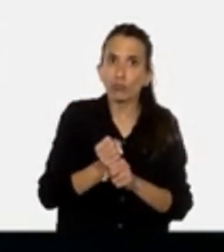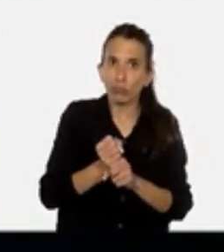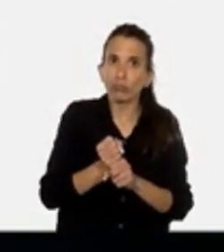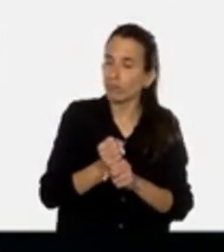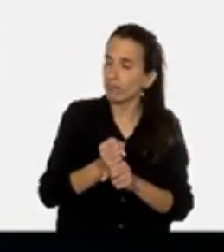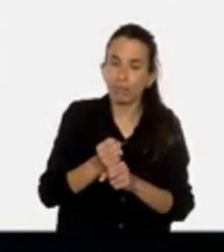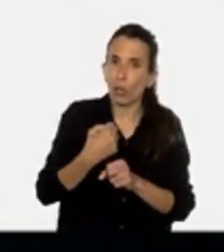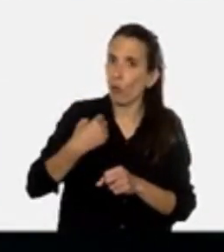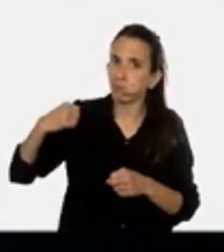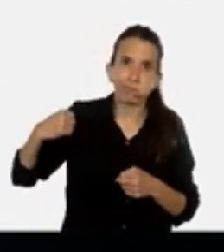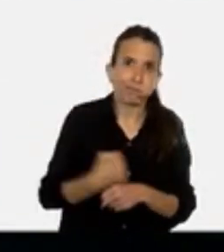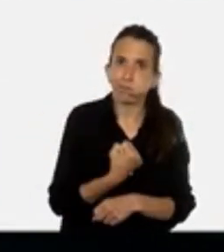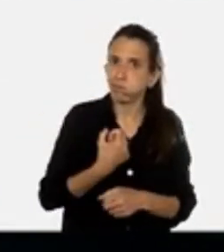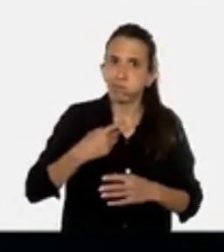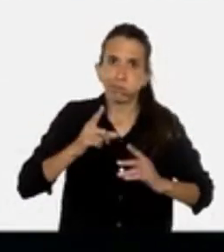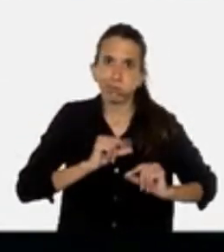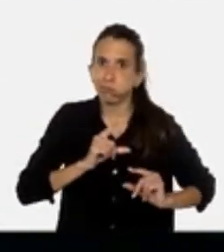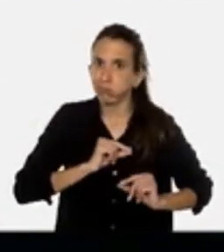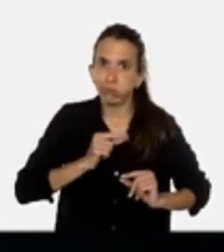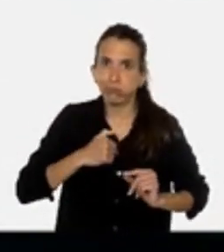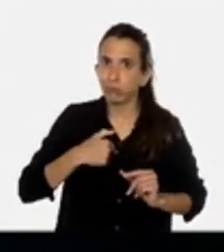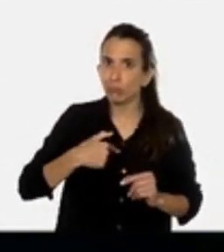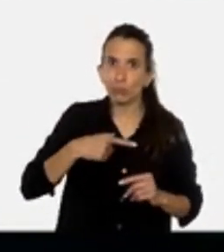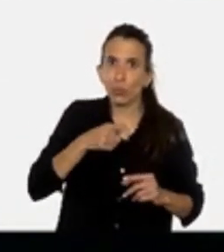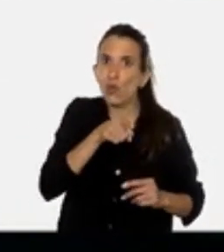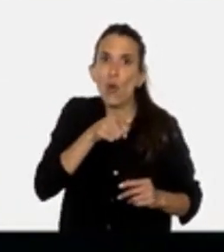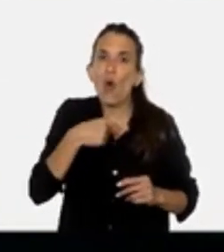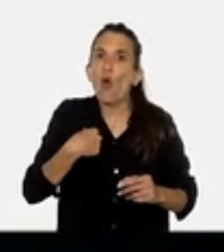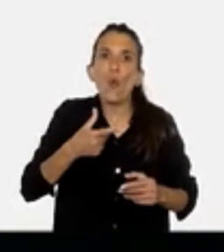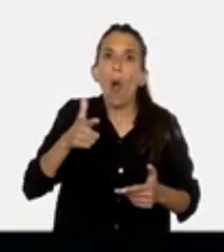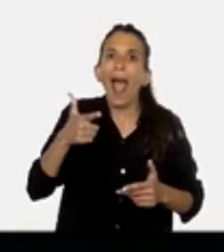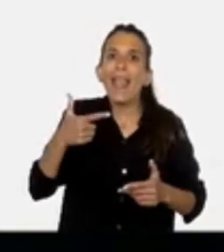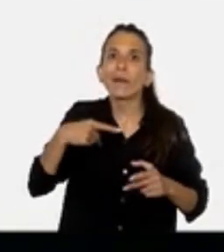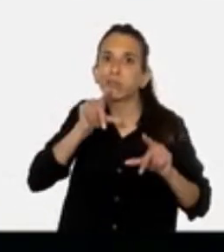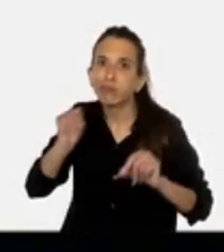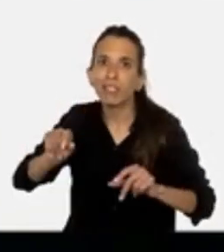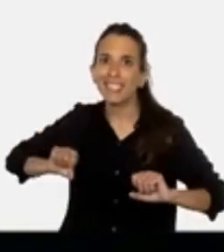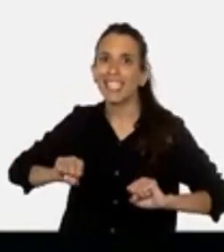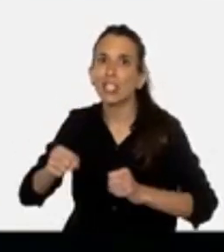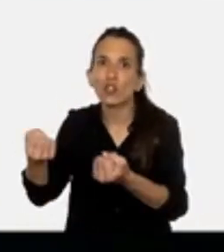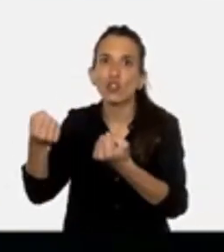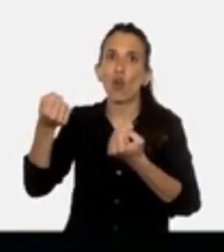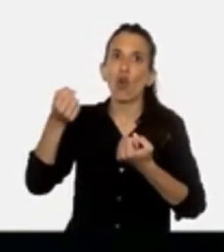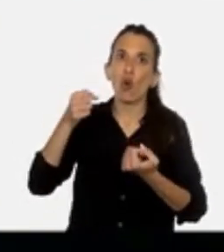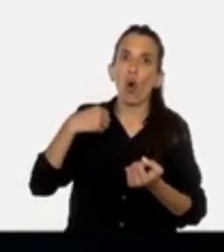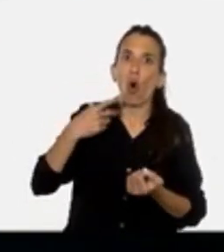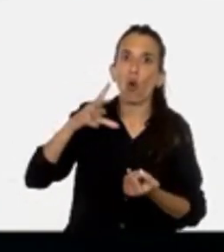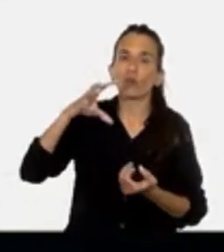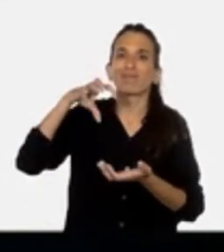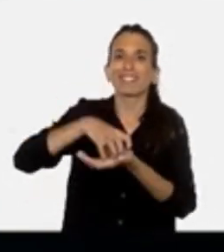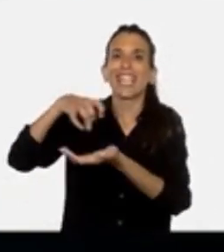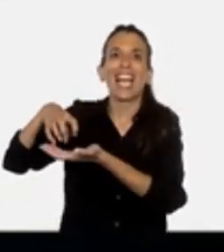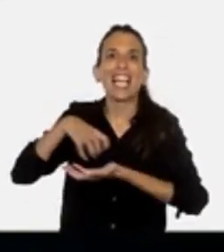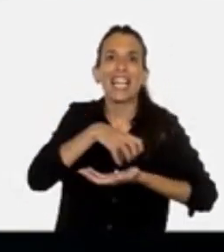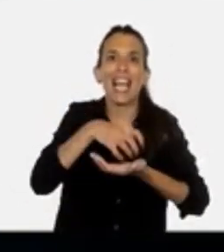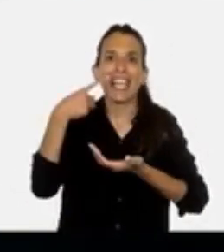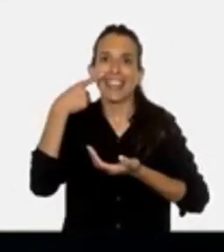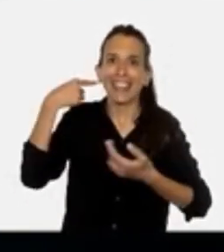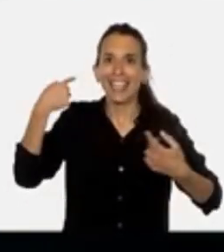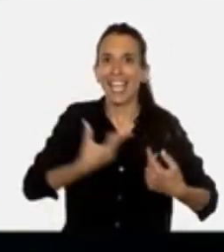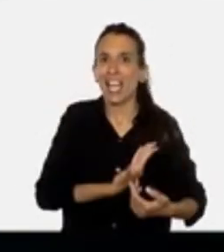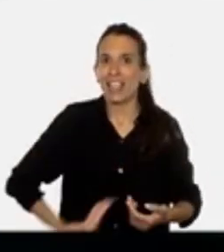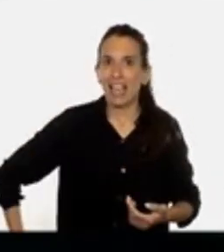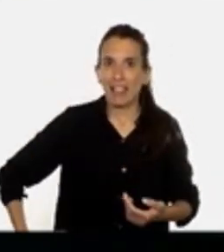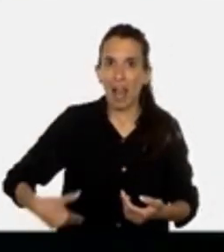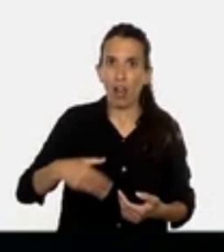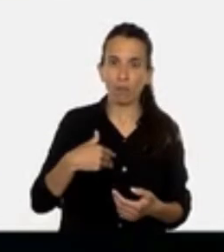lamentablemente ese accionar no tuvo ningún tipo de sanción por parte de los organismos estatales ni del